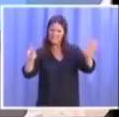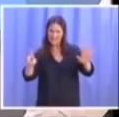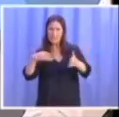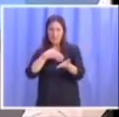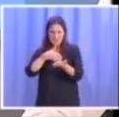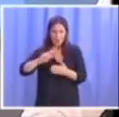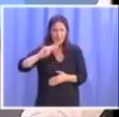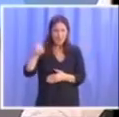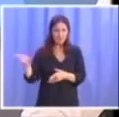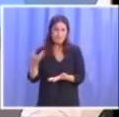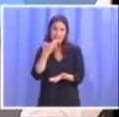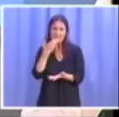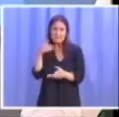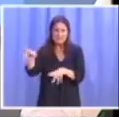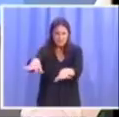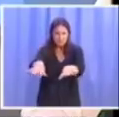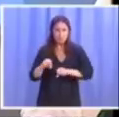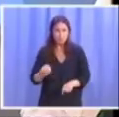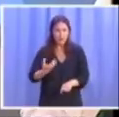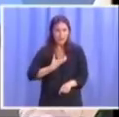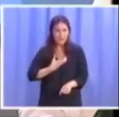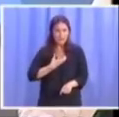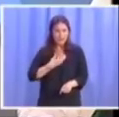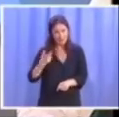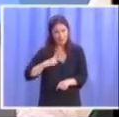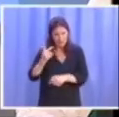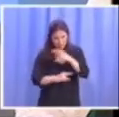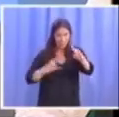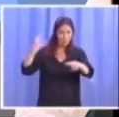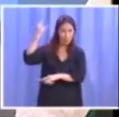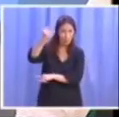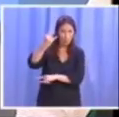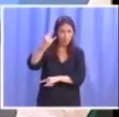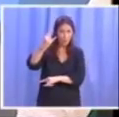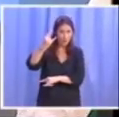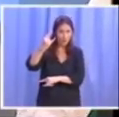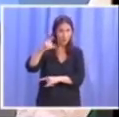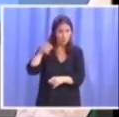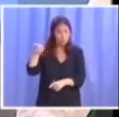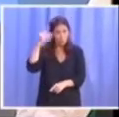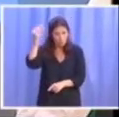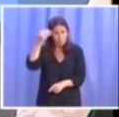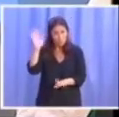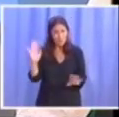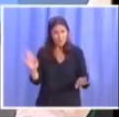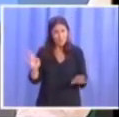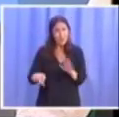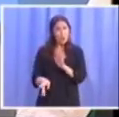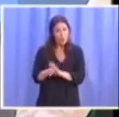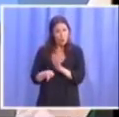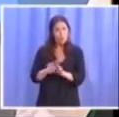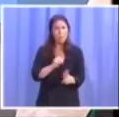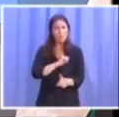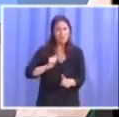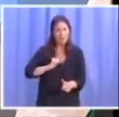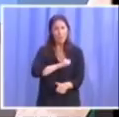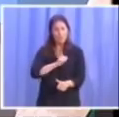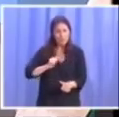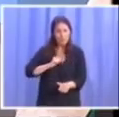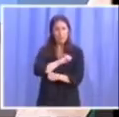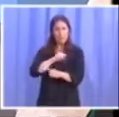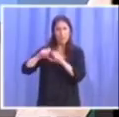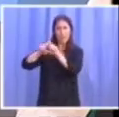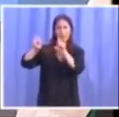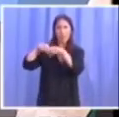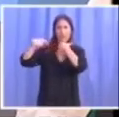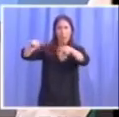doble, si repite como alcalde? Bueno, sí, si entra como alcalde. ¿Piensa usted seguir privatizando y entregando el ayuntamiento a